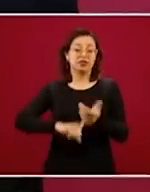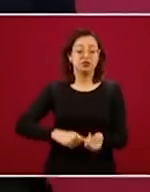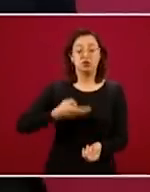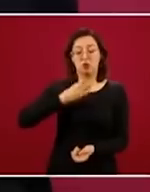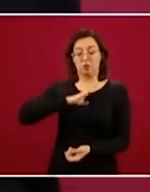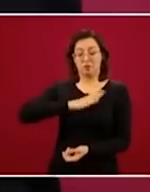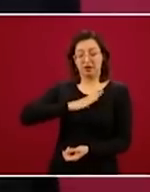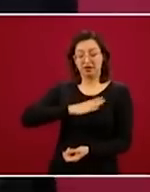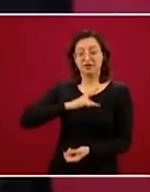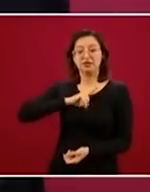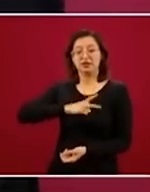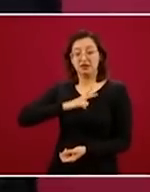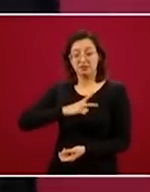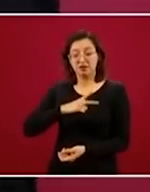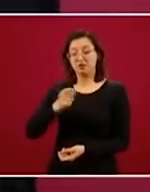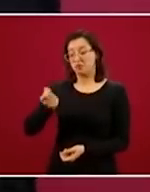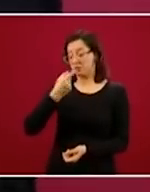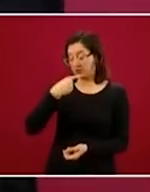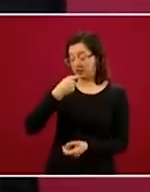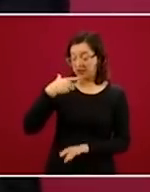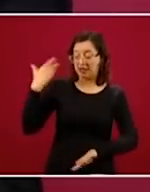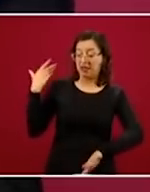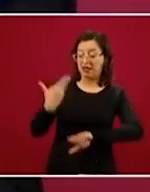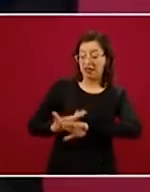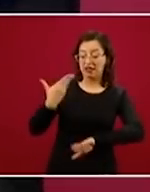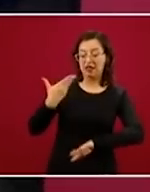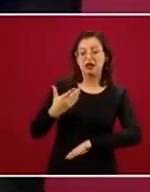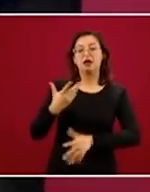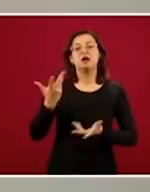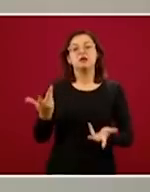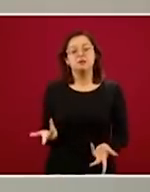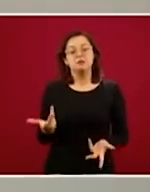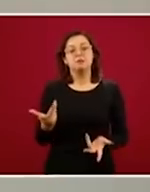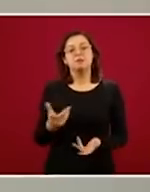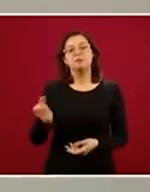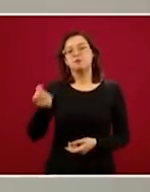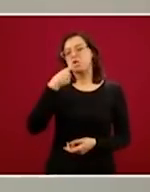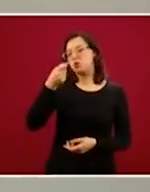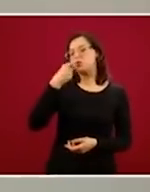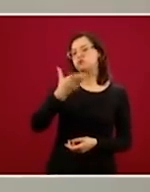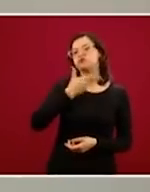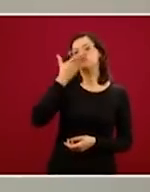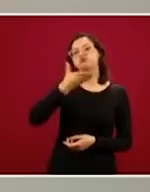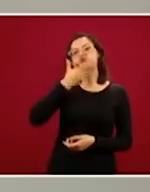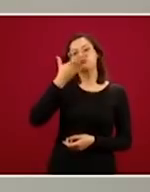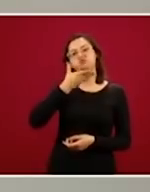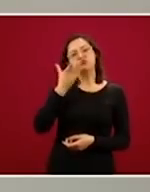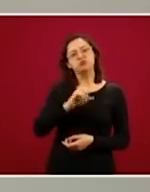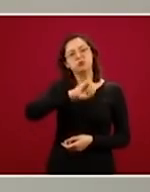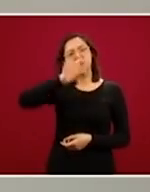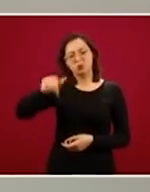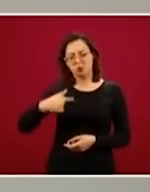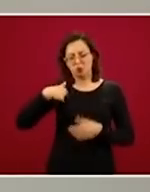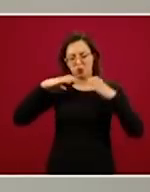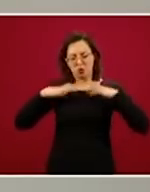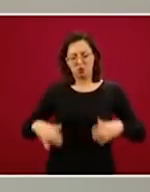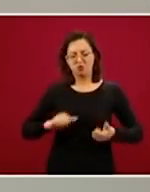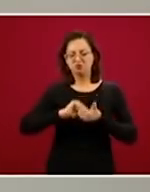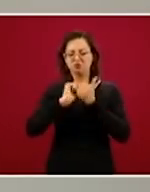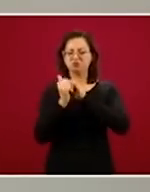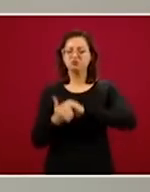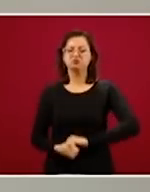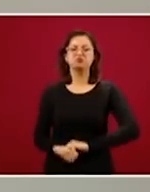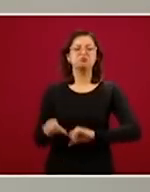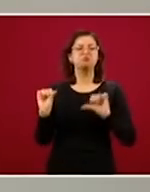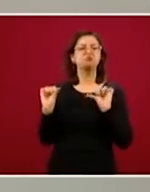es una de las principales amenazas a la salud pública global según ha sido identificada por la organización